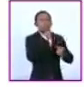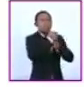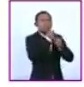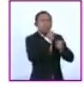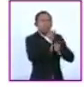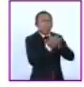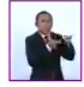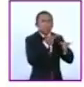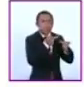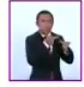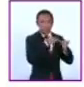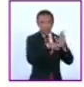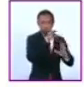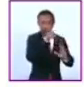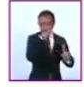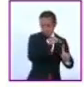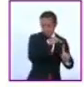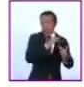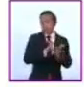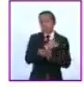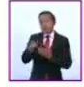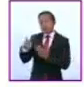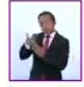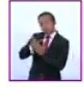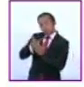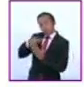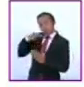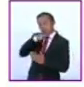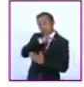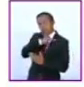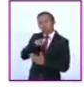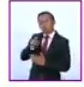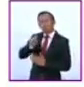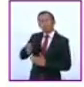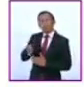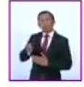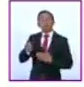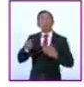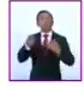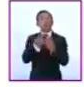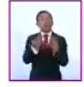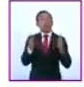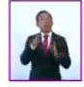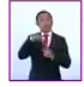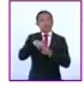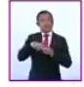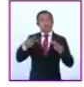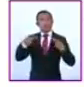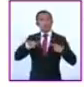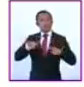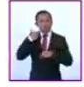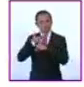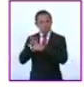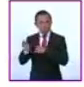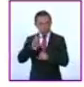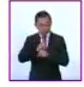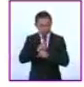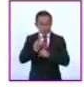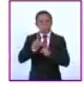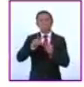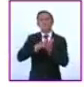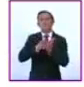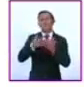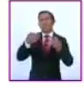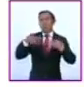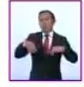el conteo rápido se basa en los datos que los funcionarios de casilla asentaron en las hojas de operaciones un